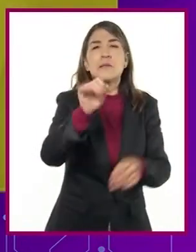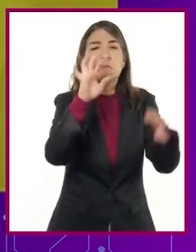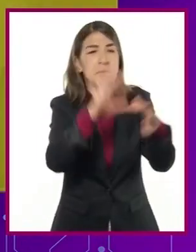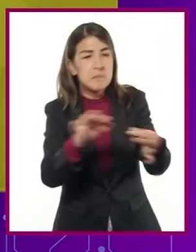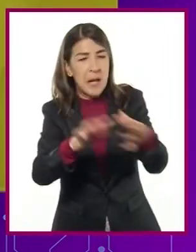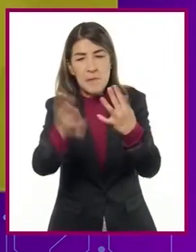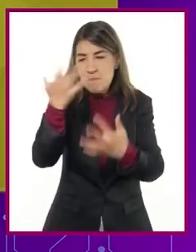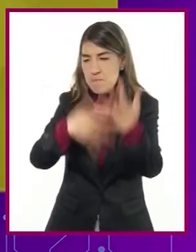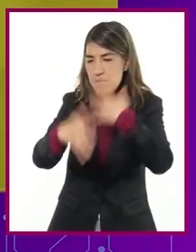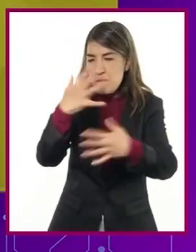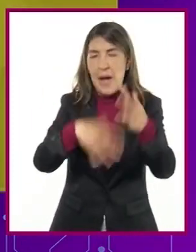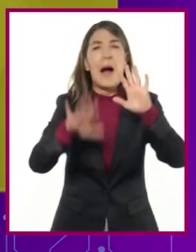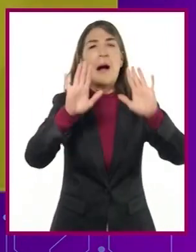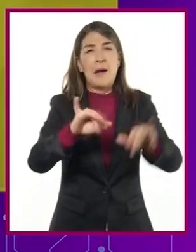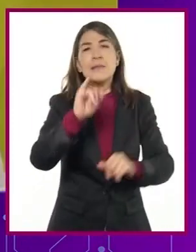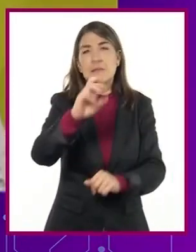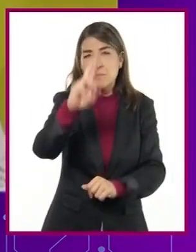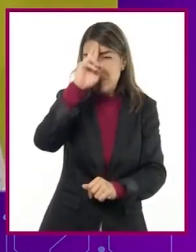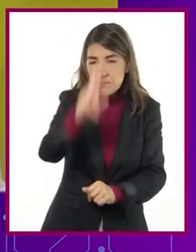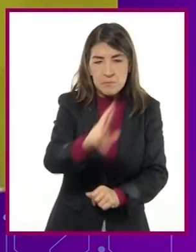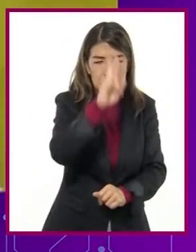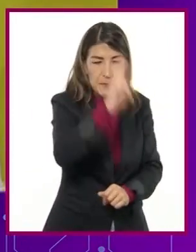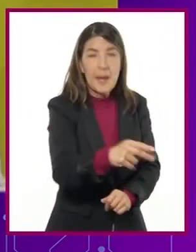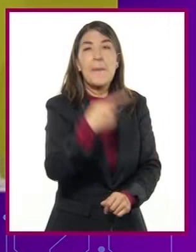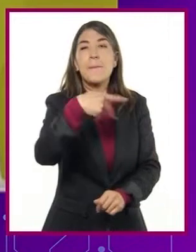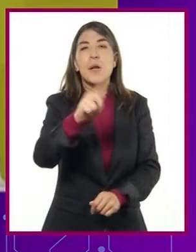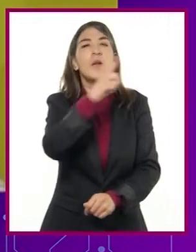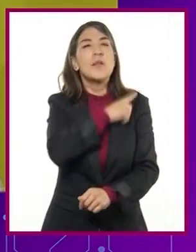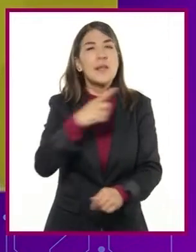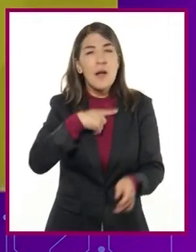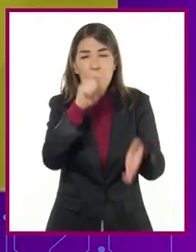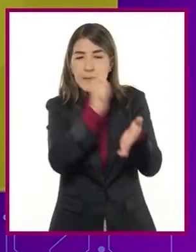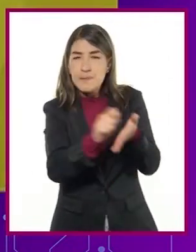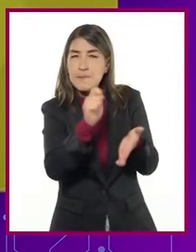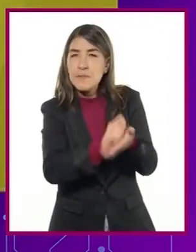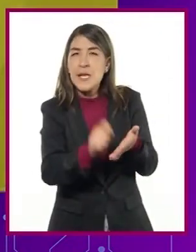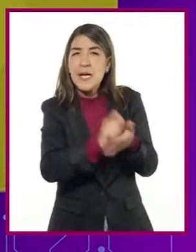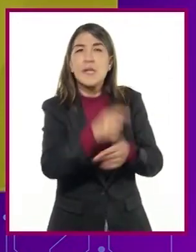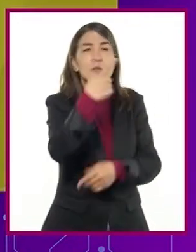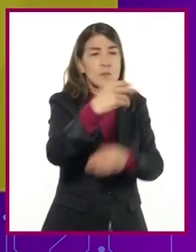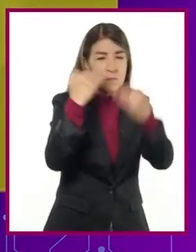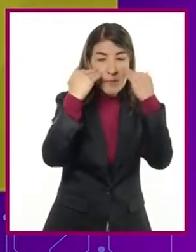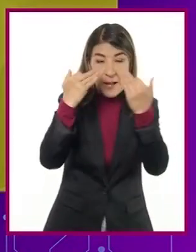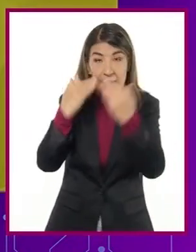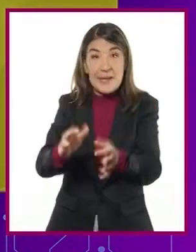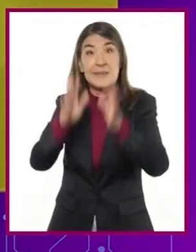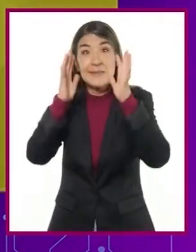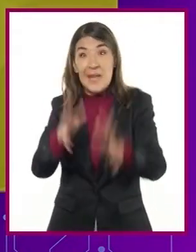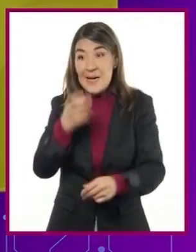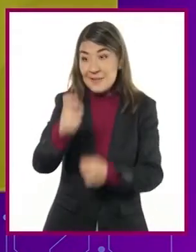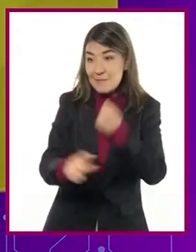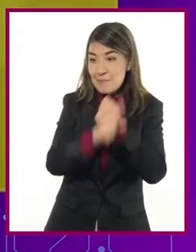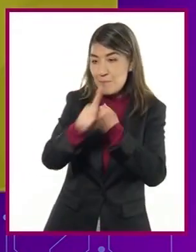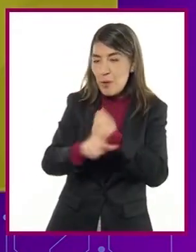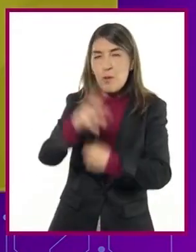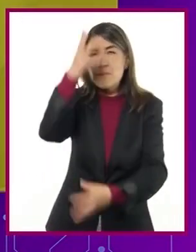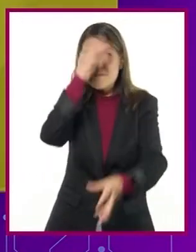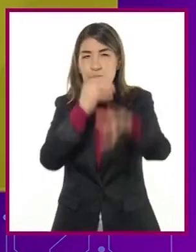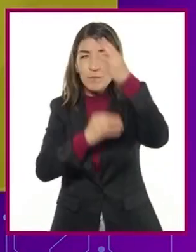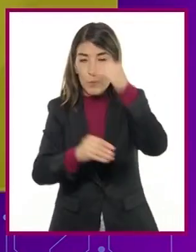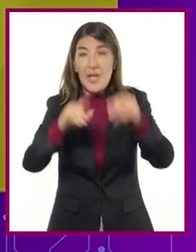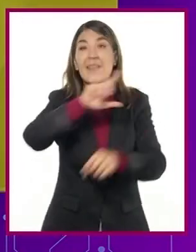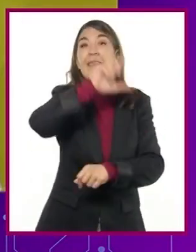respetos. Observar todo lo que pasa, tomar nota de todo ello y aprender de esas circunstancias para que, en